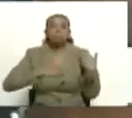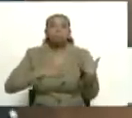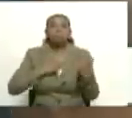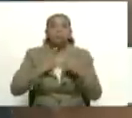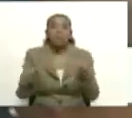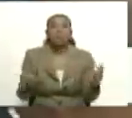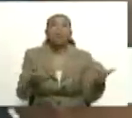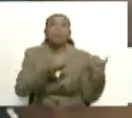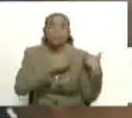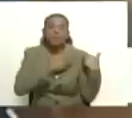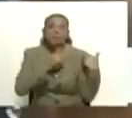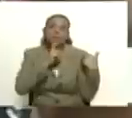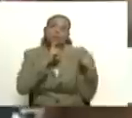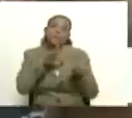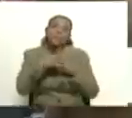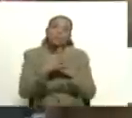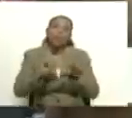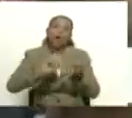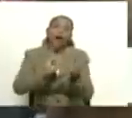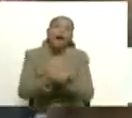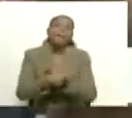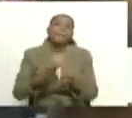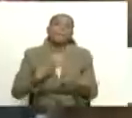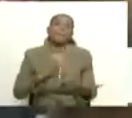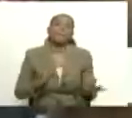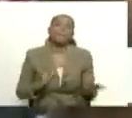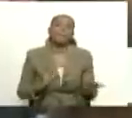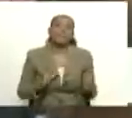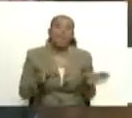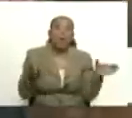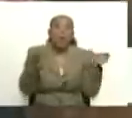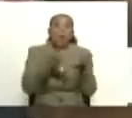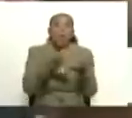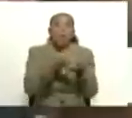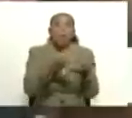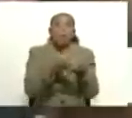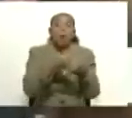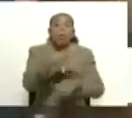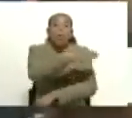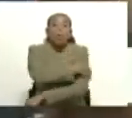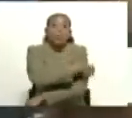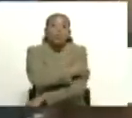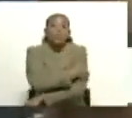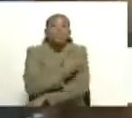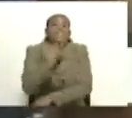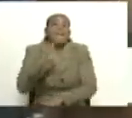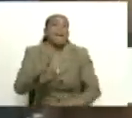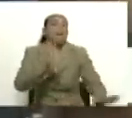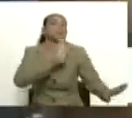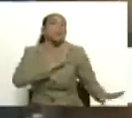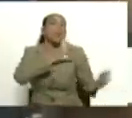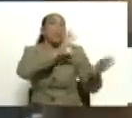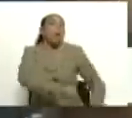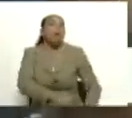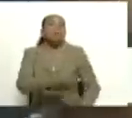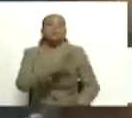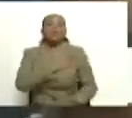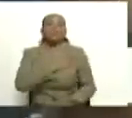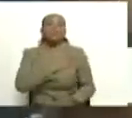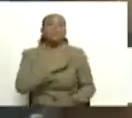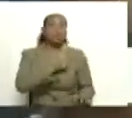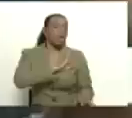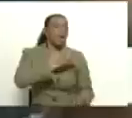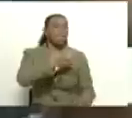los costos que obviamente de un sector de oposición que se cree dueño del país y dueño de la